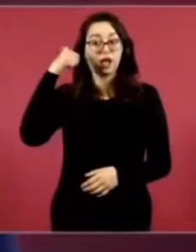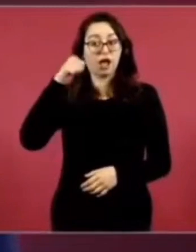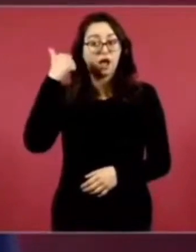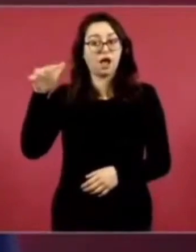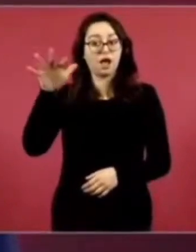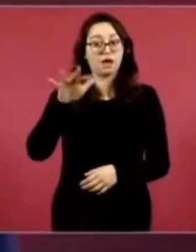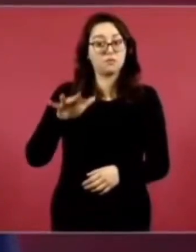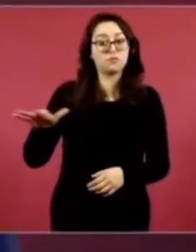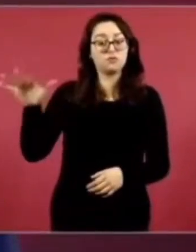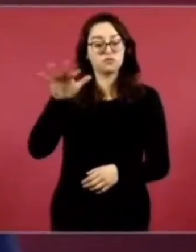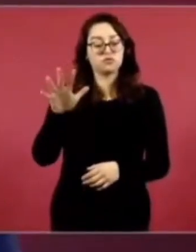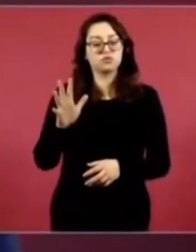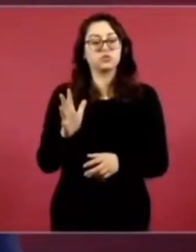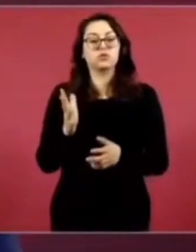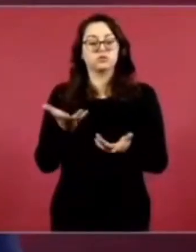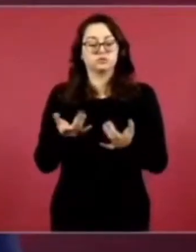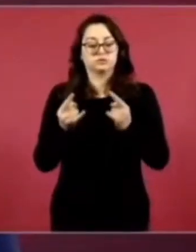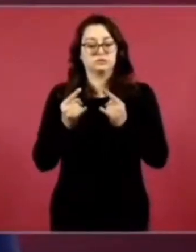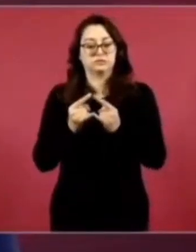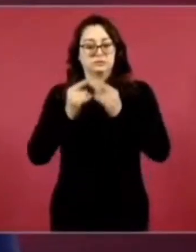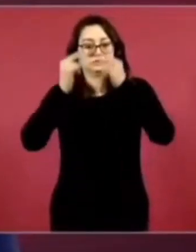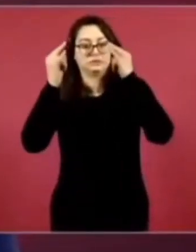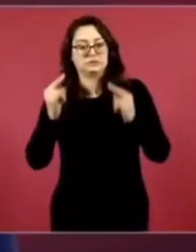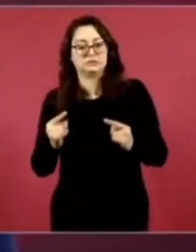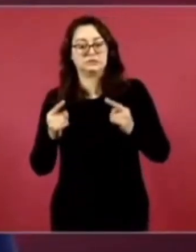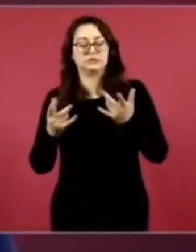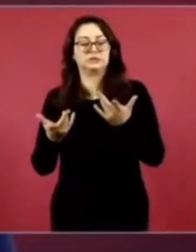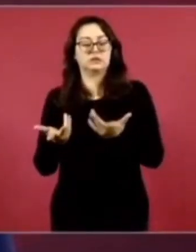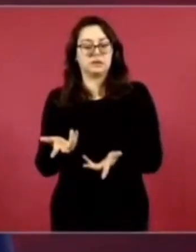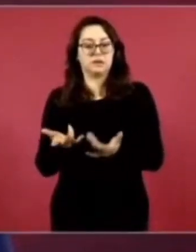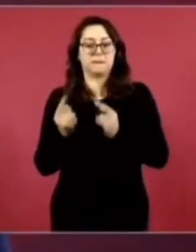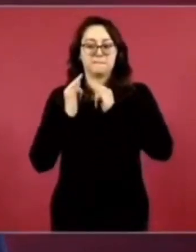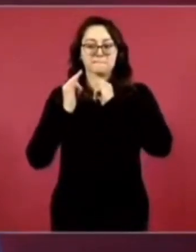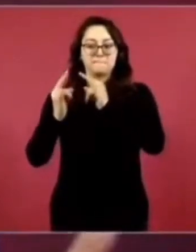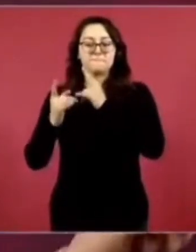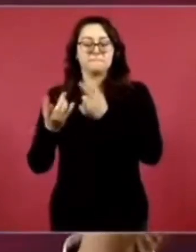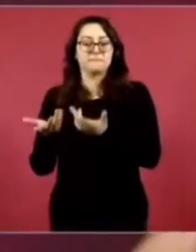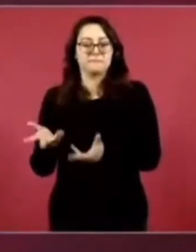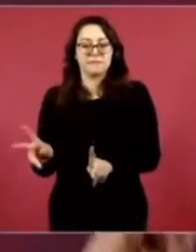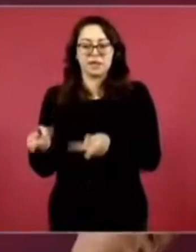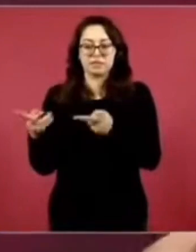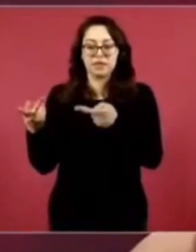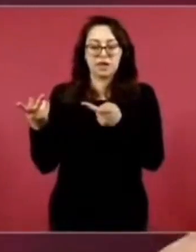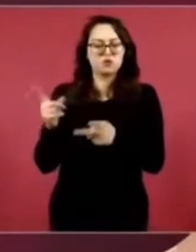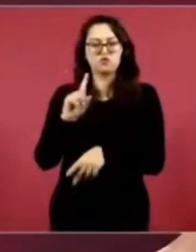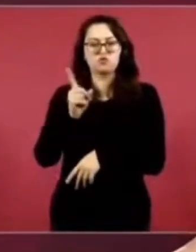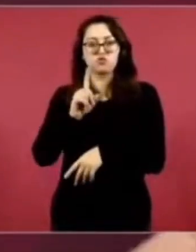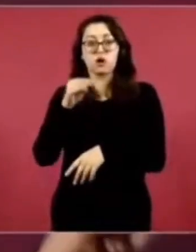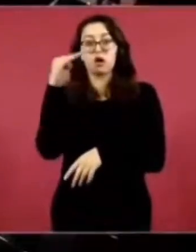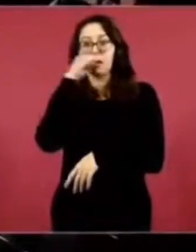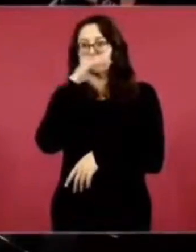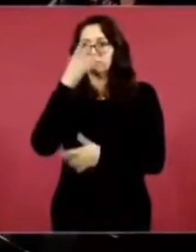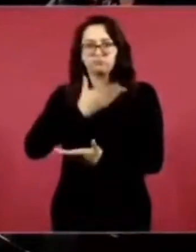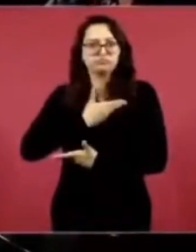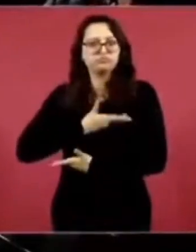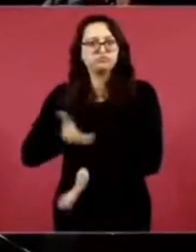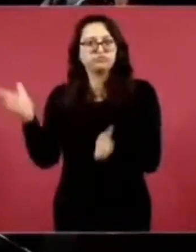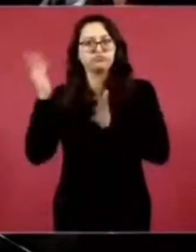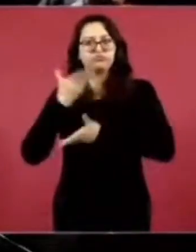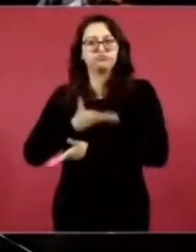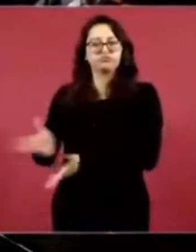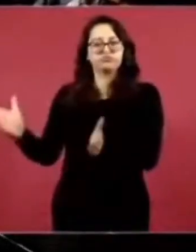Acapulco en Coyuca de Benítez Y qué llevan Pues todo lo que